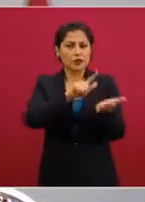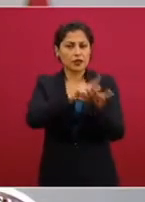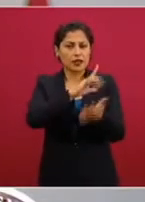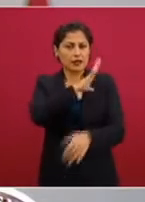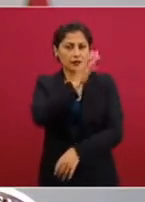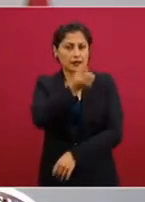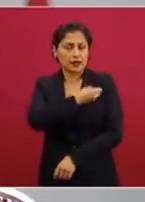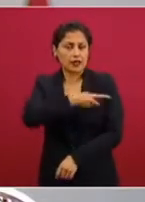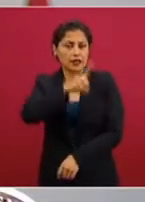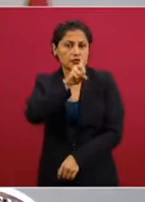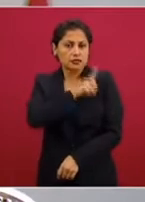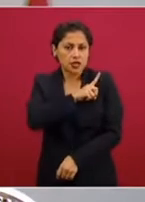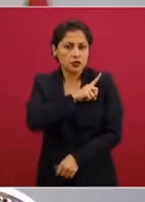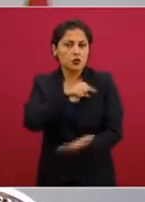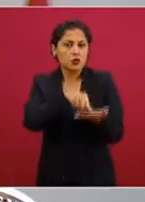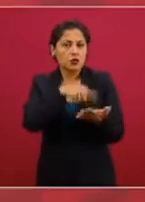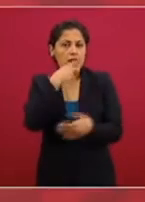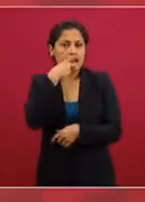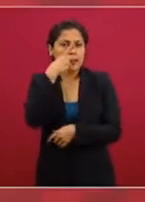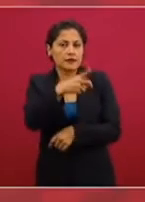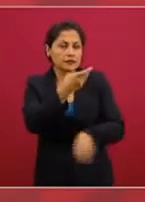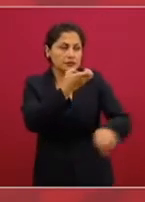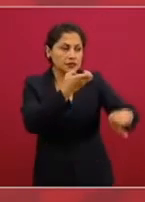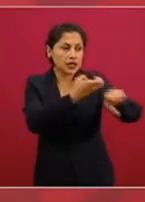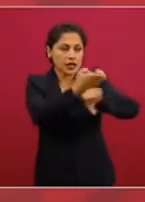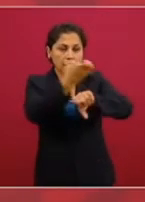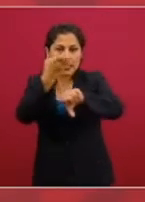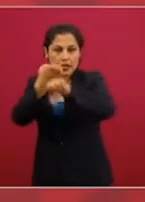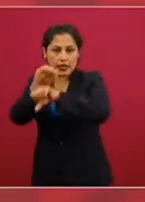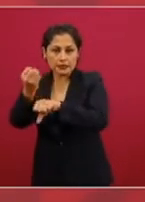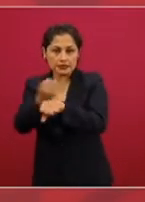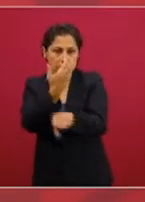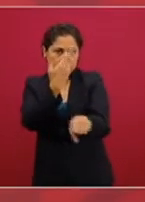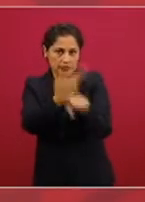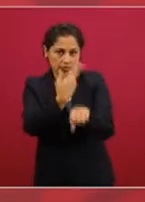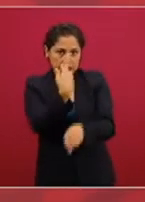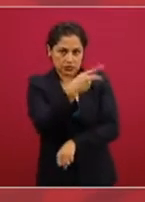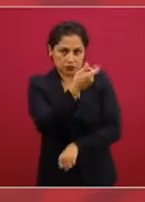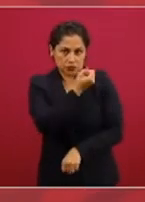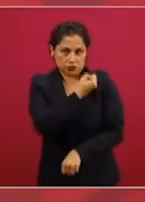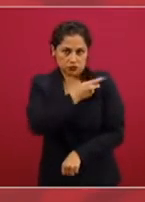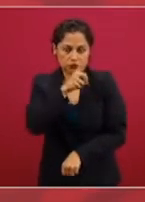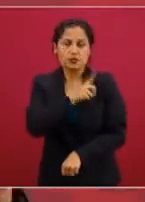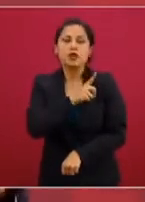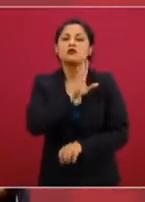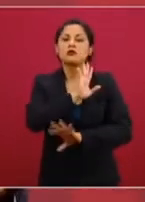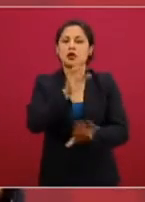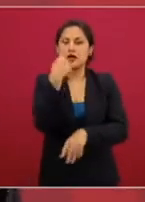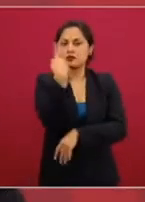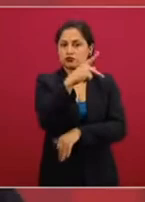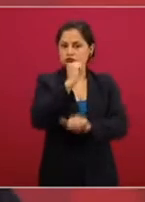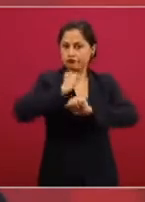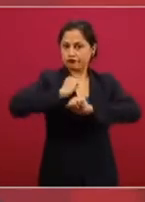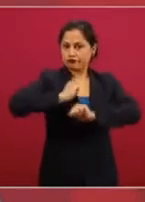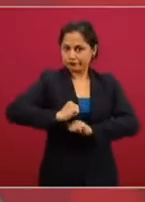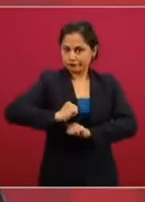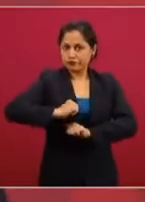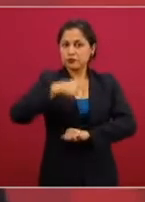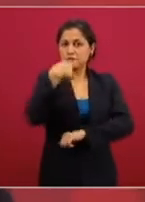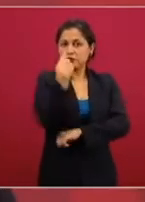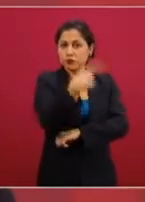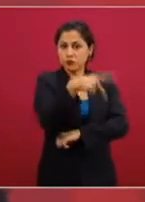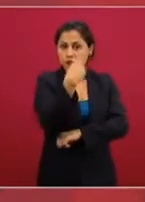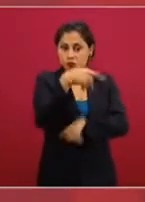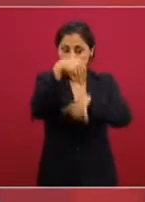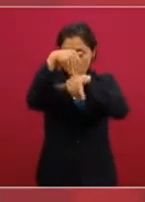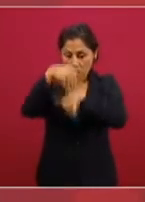son autoridad sanitaria y tienen la responsabilidad de hacer cumplir los elementos centrales